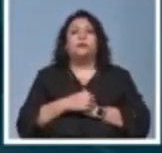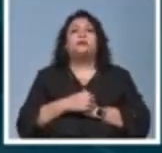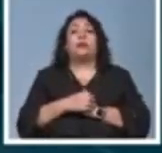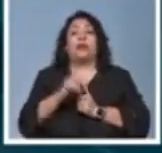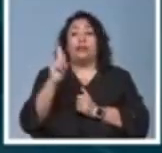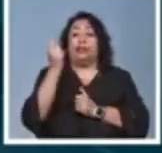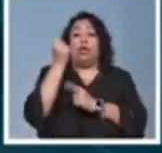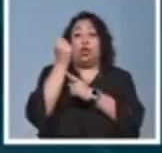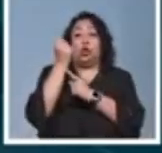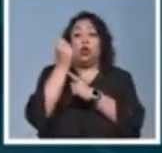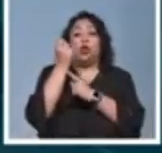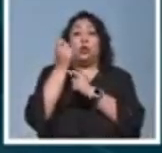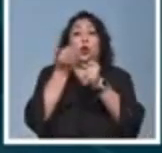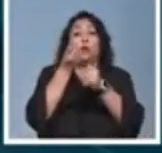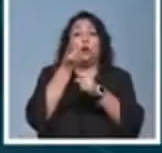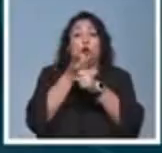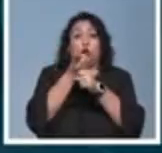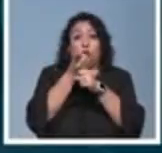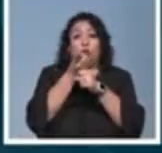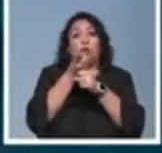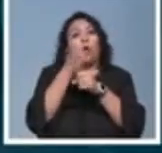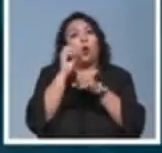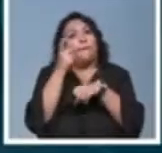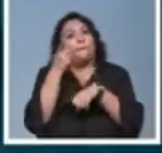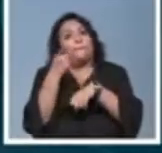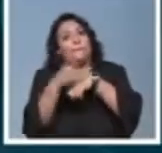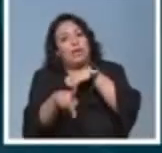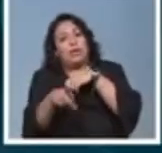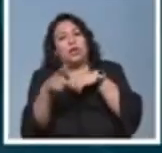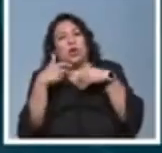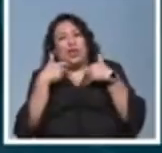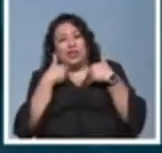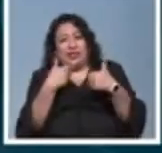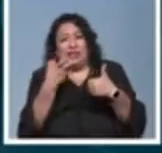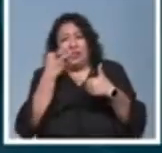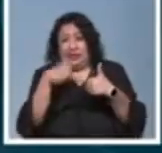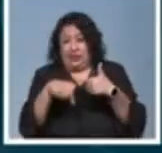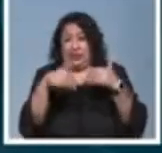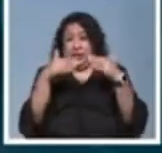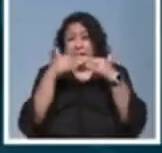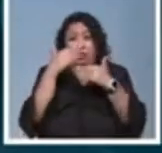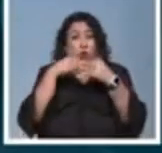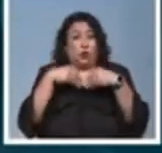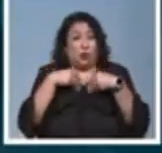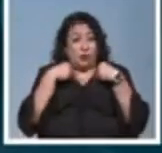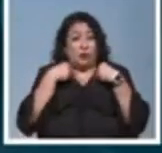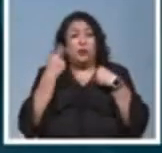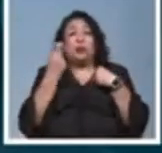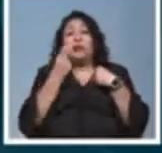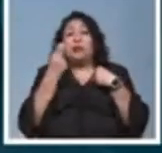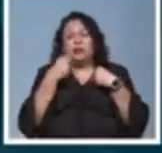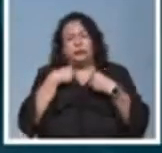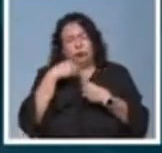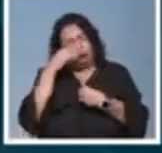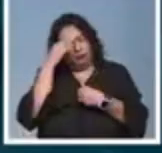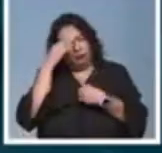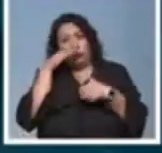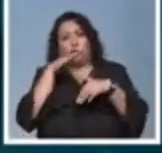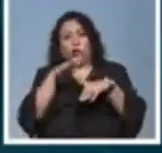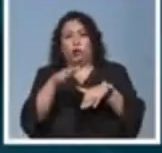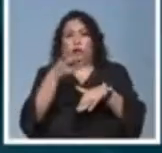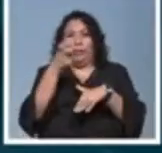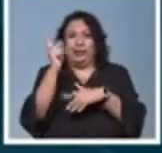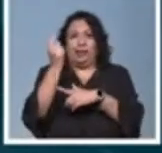La tecnología es una oportunidad o un peligro. Para entender esta casa que todos habitamos, es necesario reflexionar en torno a